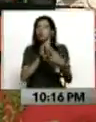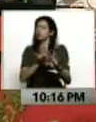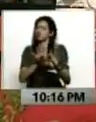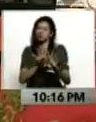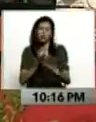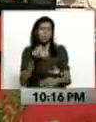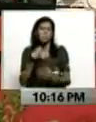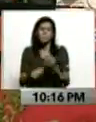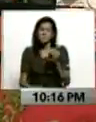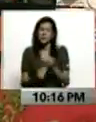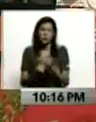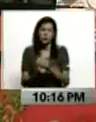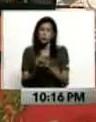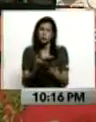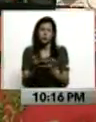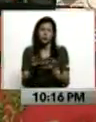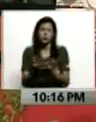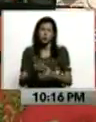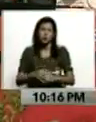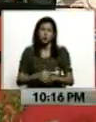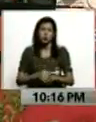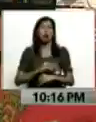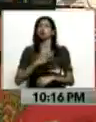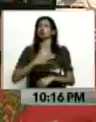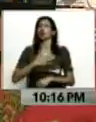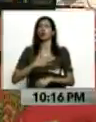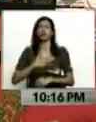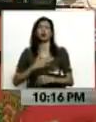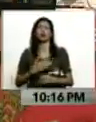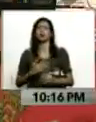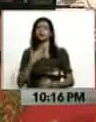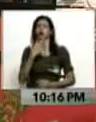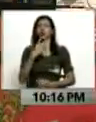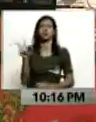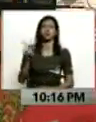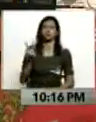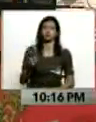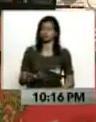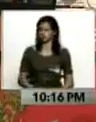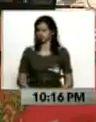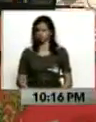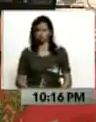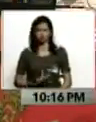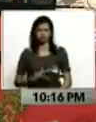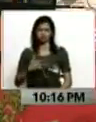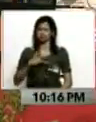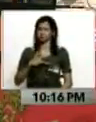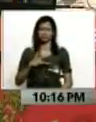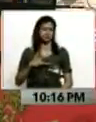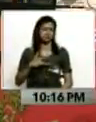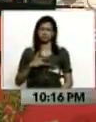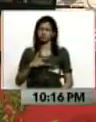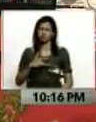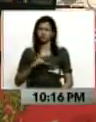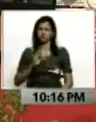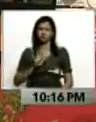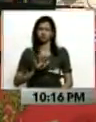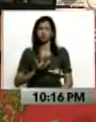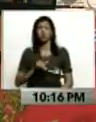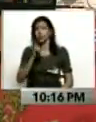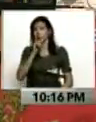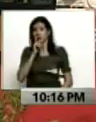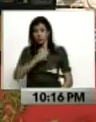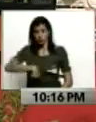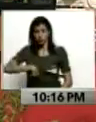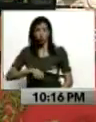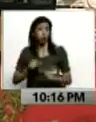camino porque ellos se van a dar dar la vuelta al mundo no nosotros somos los representantes de Venezuela sigan jurando sigan jurando